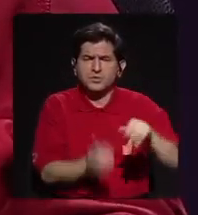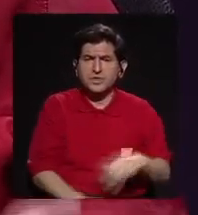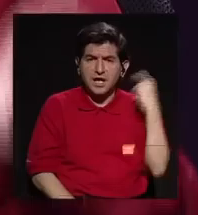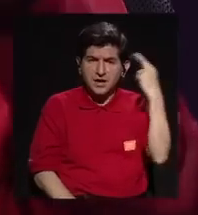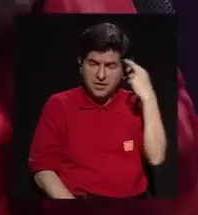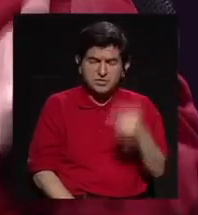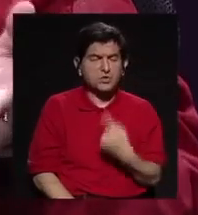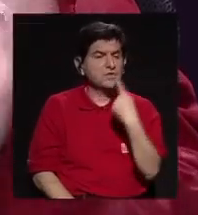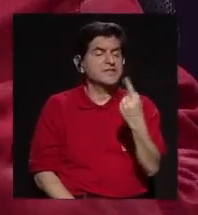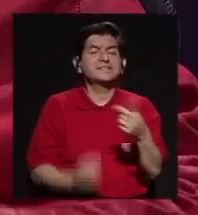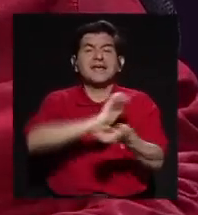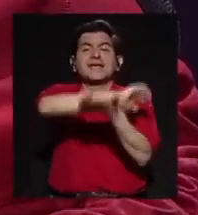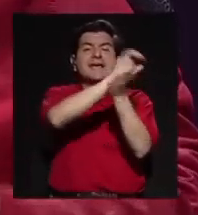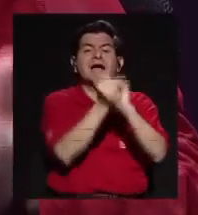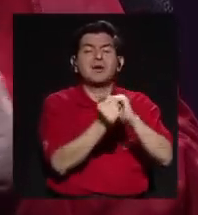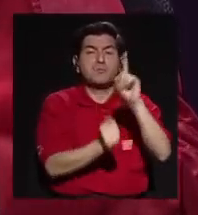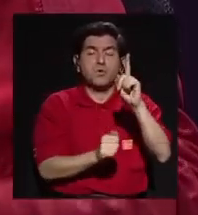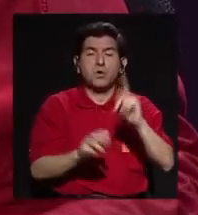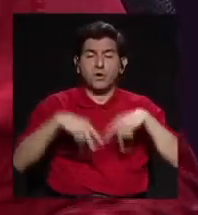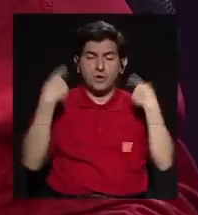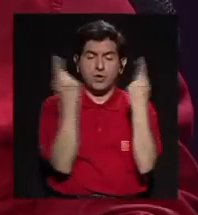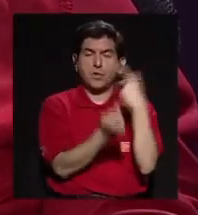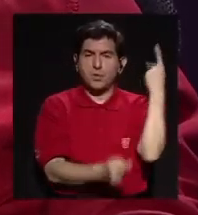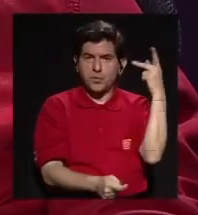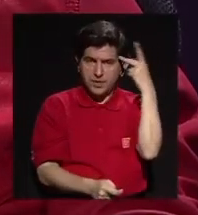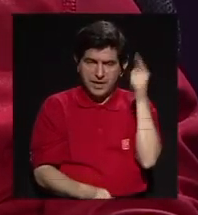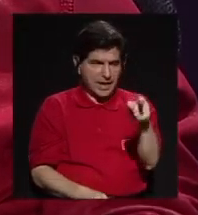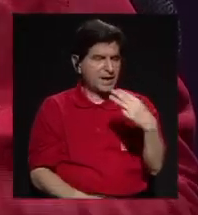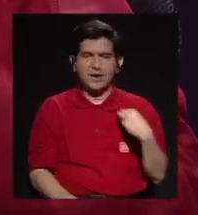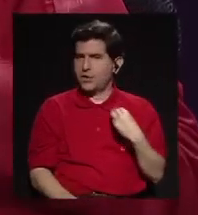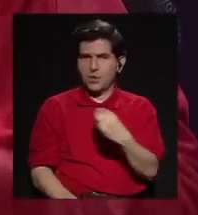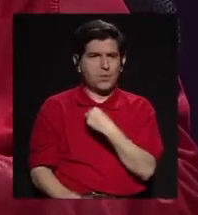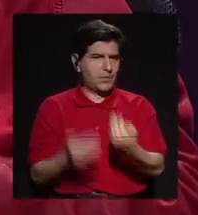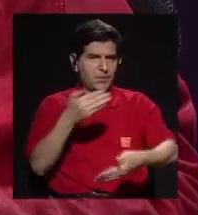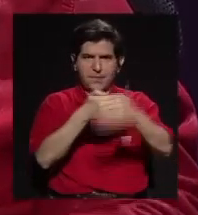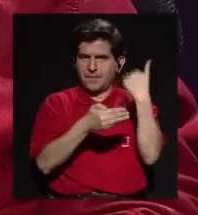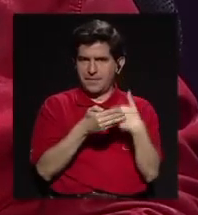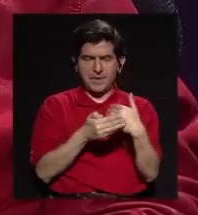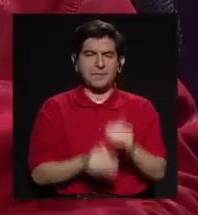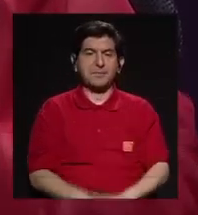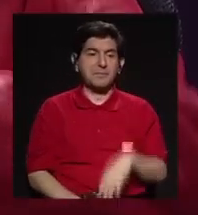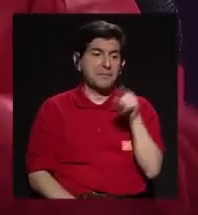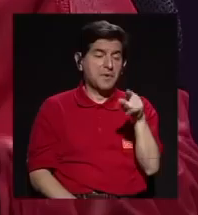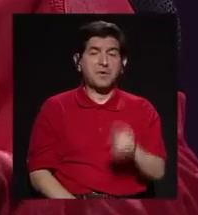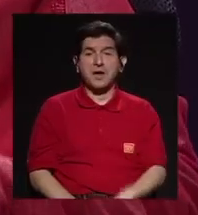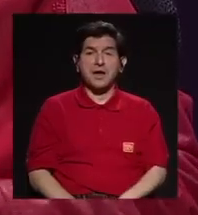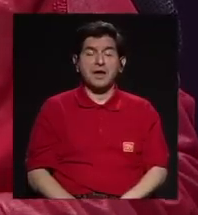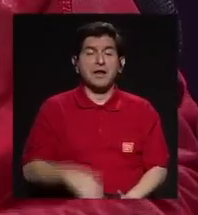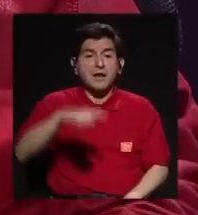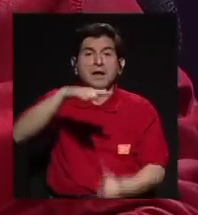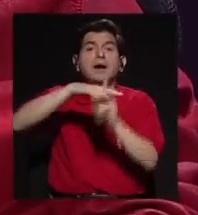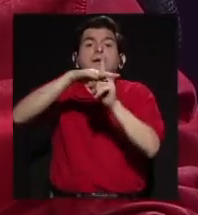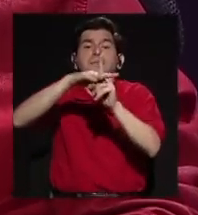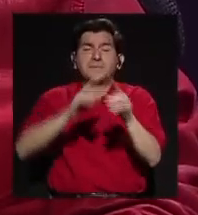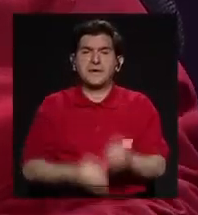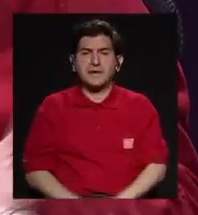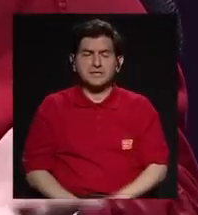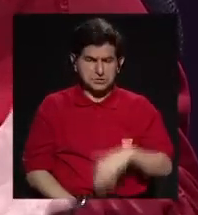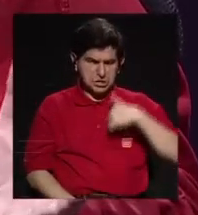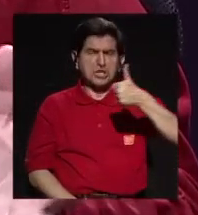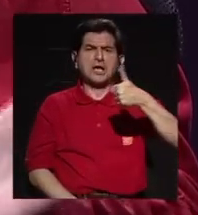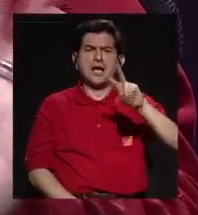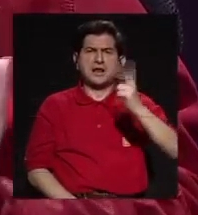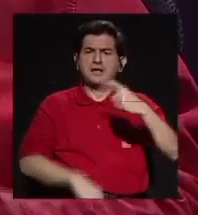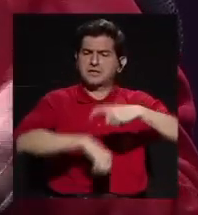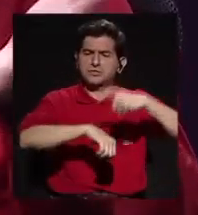con el cambio a través de un partido político del cual él no formaba parte. O sea, él llega ahí como un outsider y se instala y logra ganar en